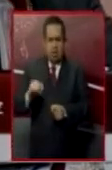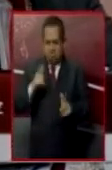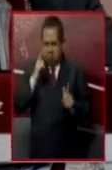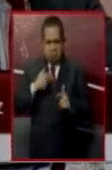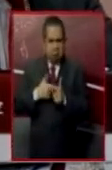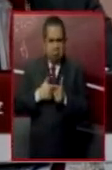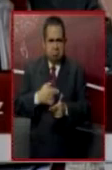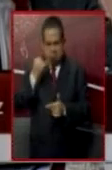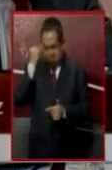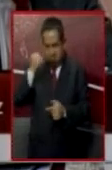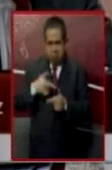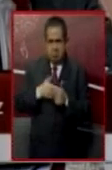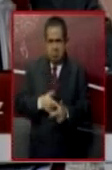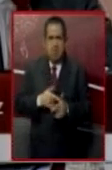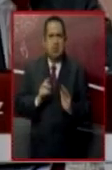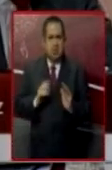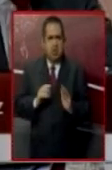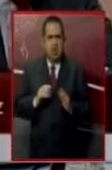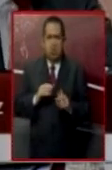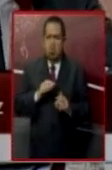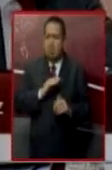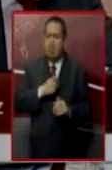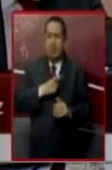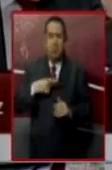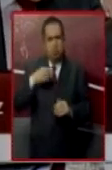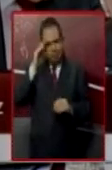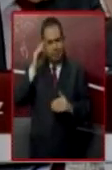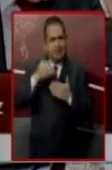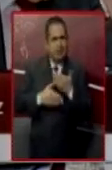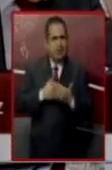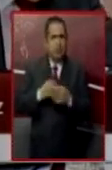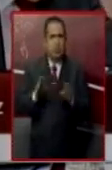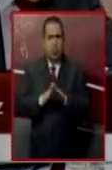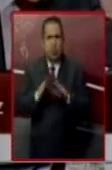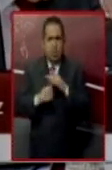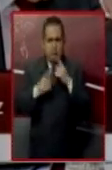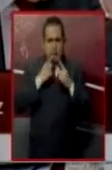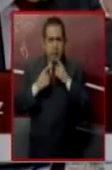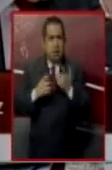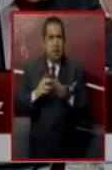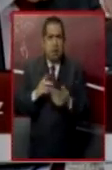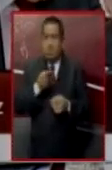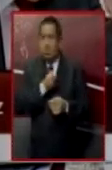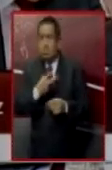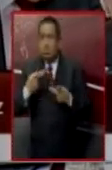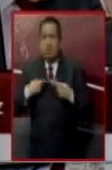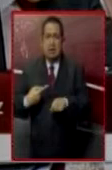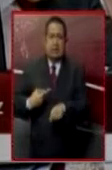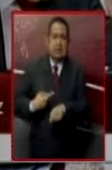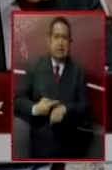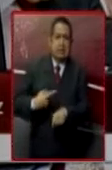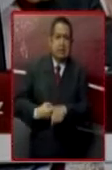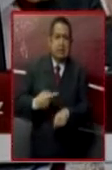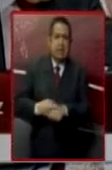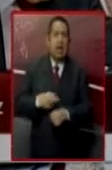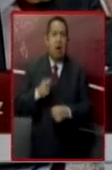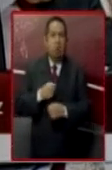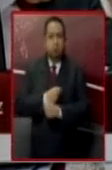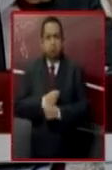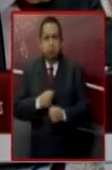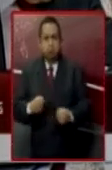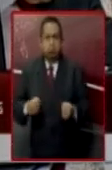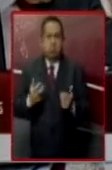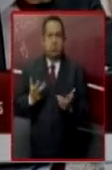la necesidad de ir teniendo mecanismos que permitan combatir una de las enfermedades más importantes del país, como es la obesidad, y